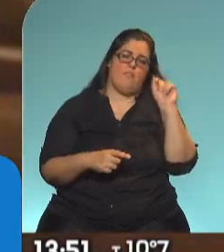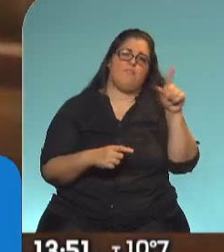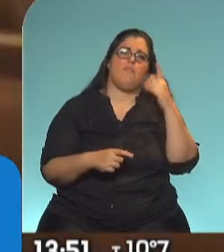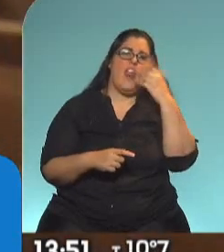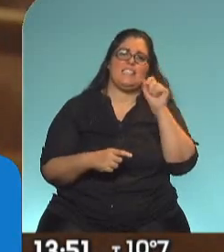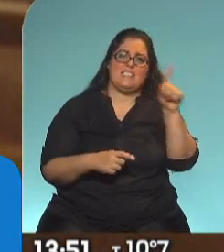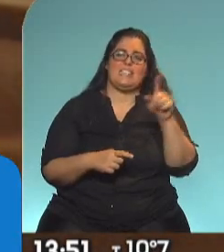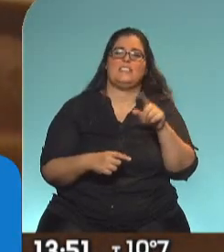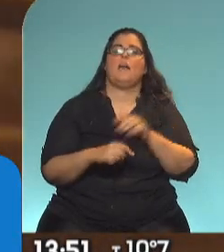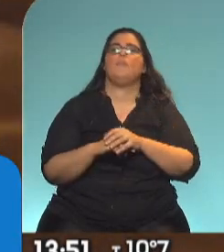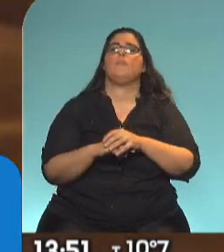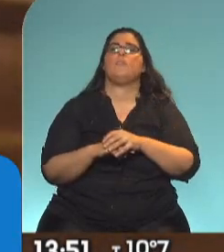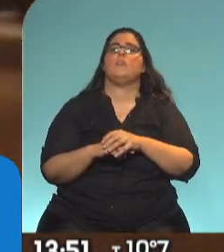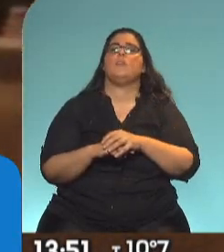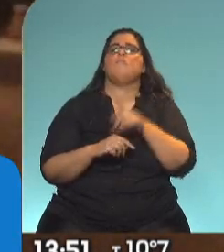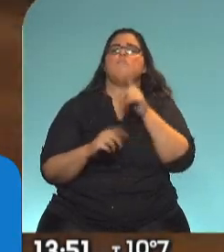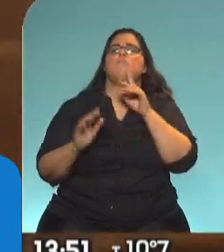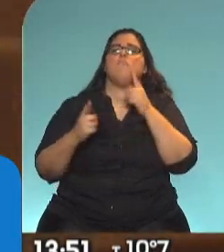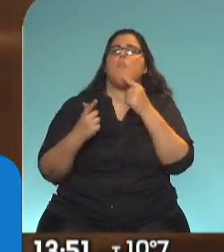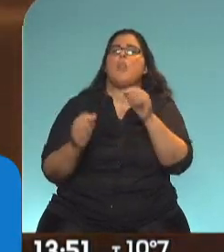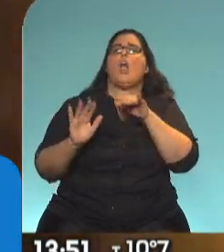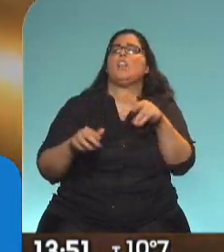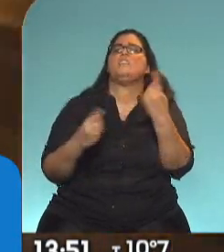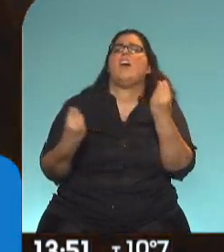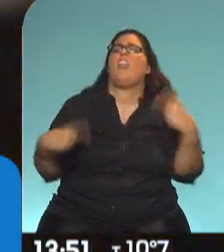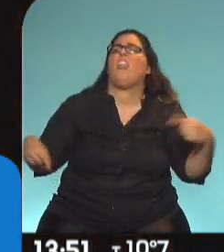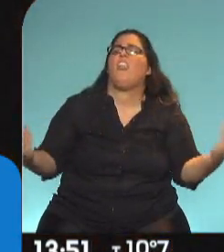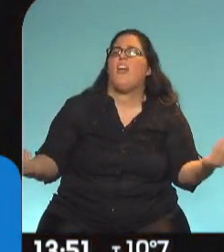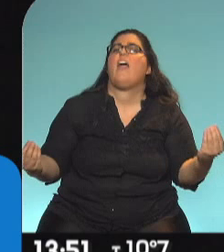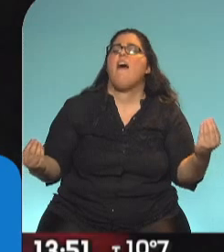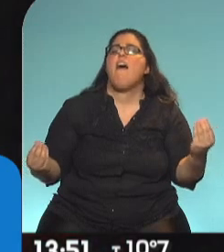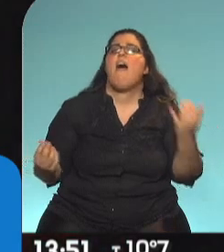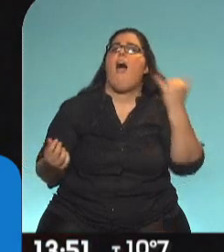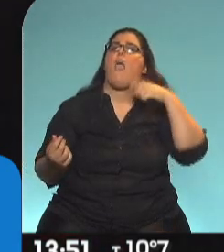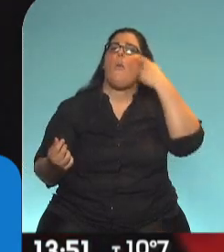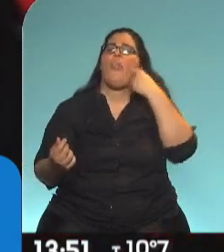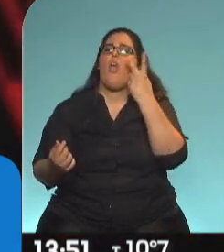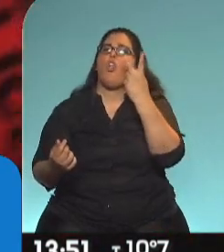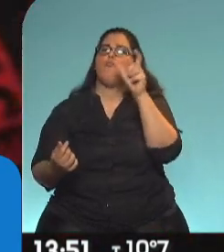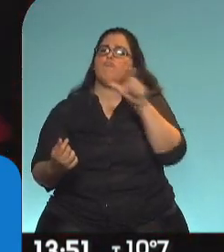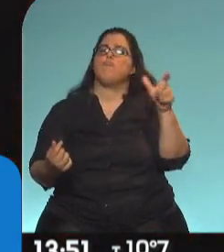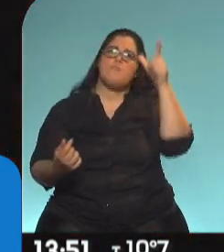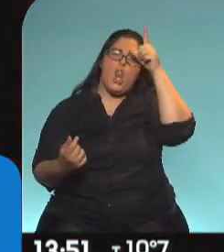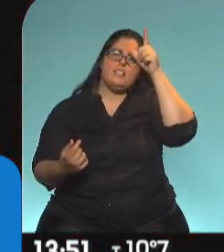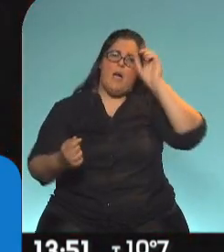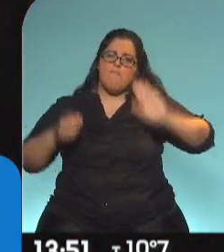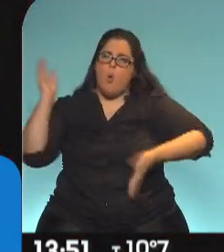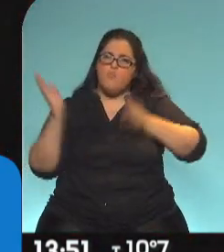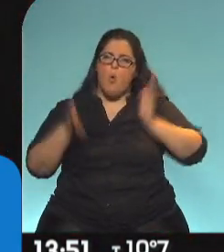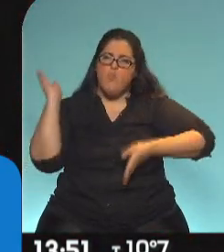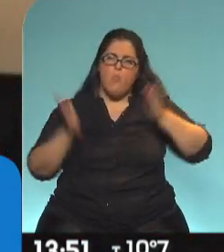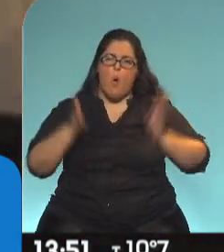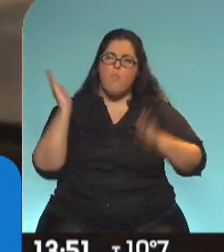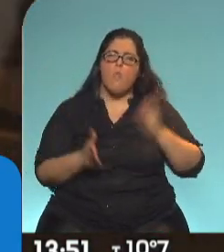caso, el origen de esta protesta es la viralización de un video en donde se muestra a dos policías pegándole sin piedad a